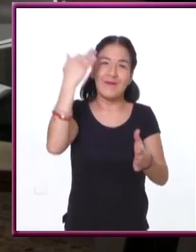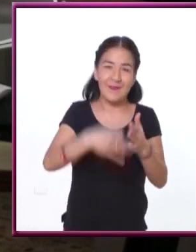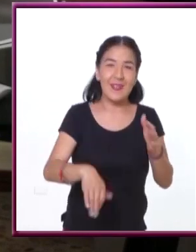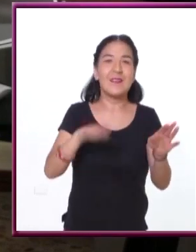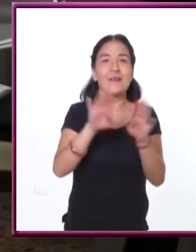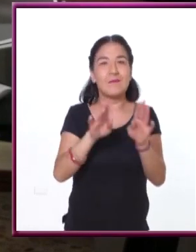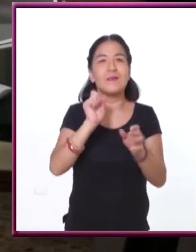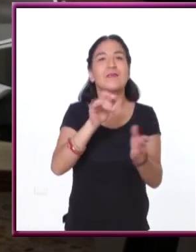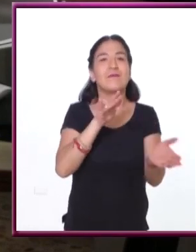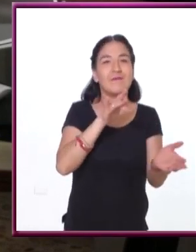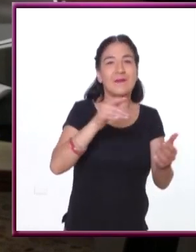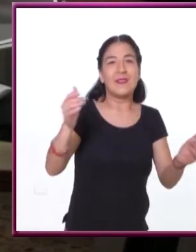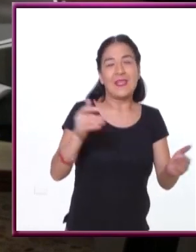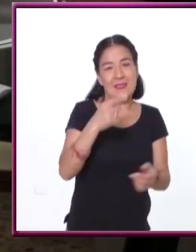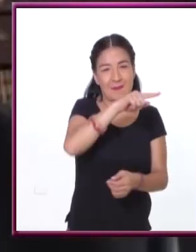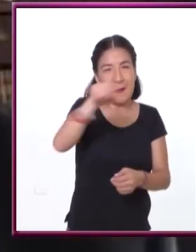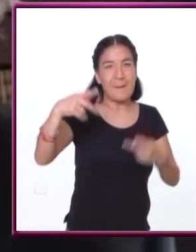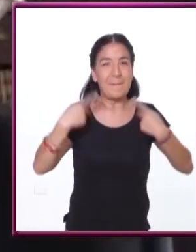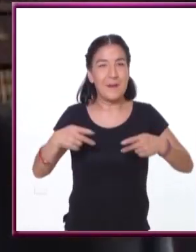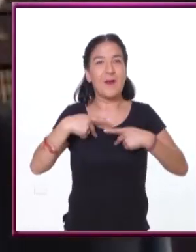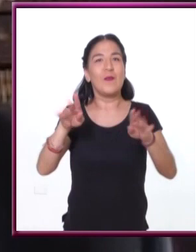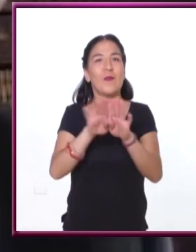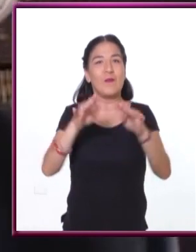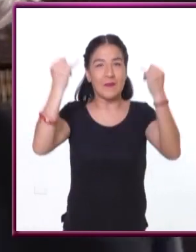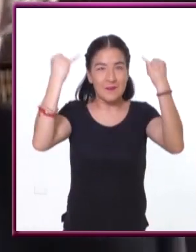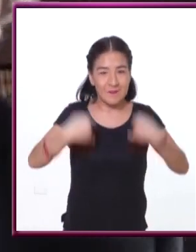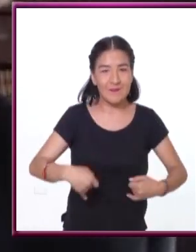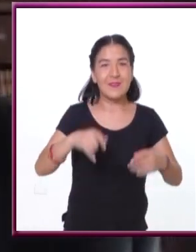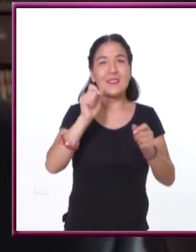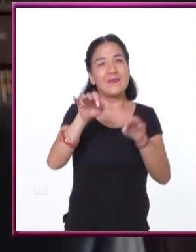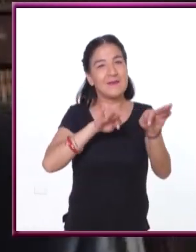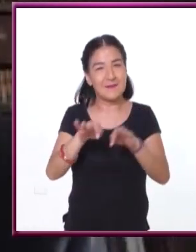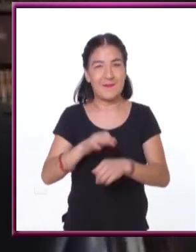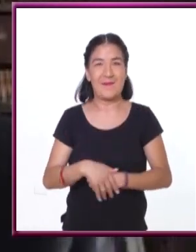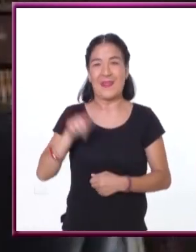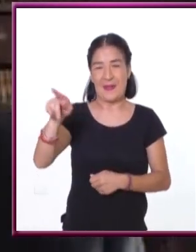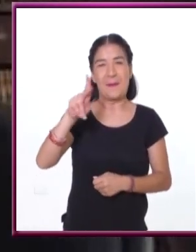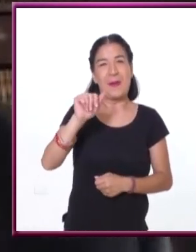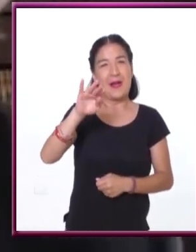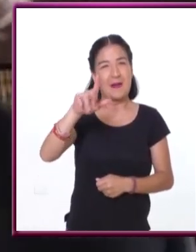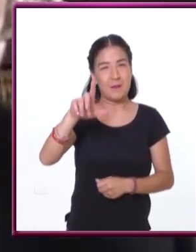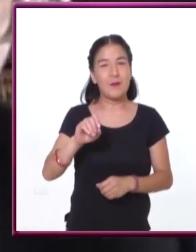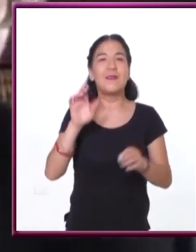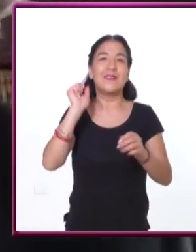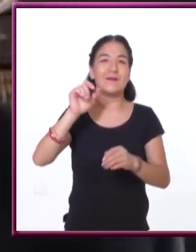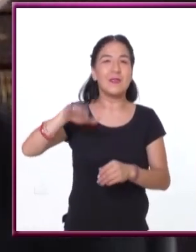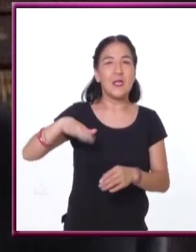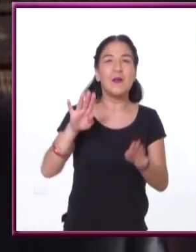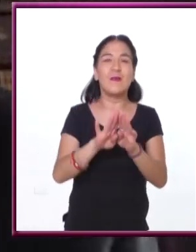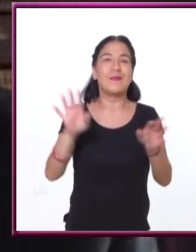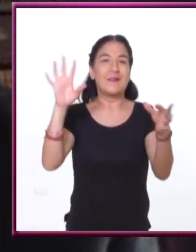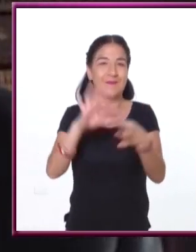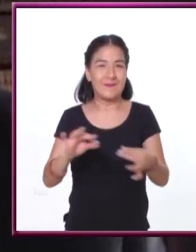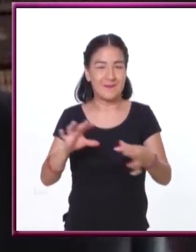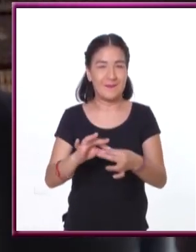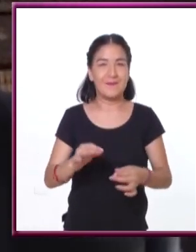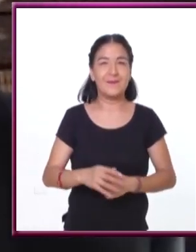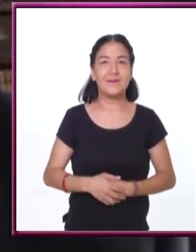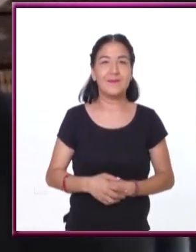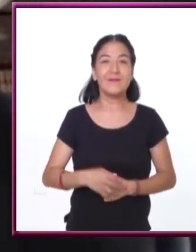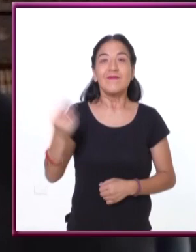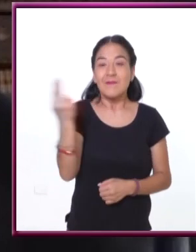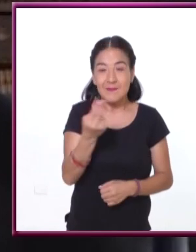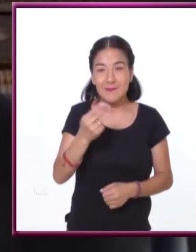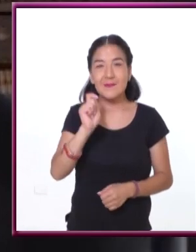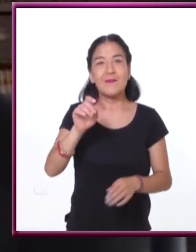falta el talento individual y mucho trabajo. Como decía Pablo Picasso, el multicitado,